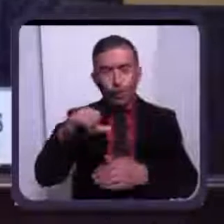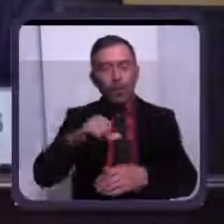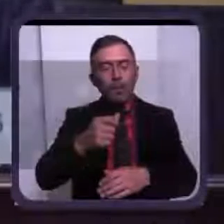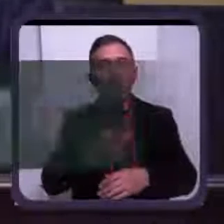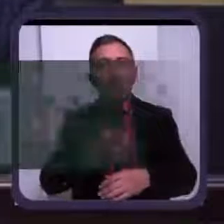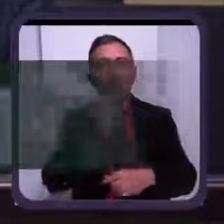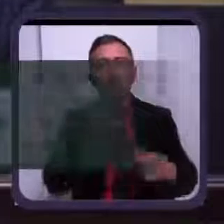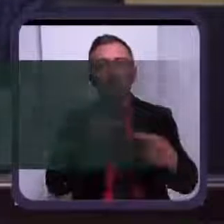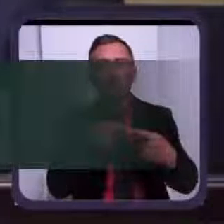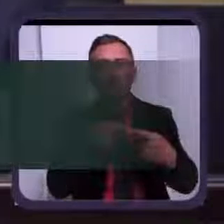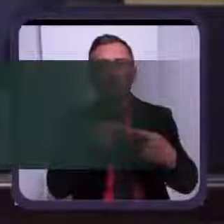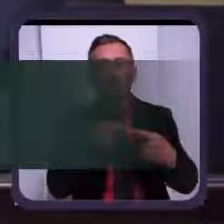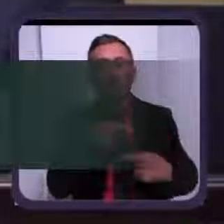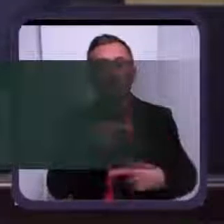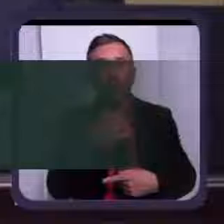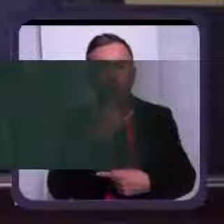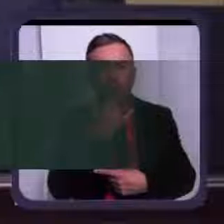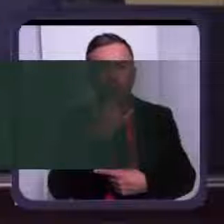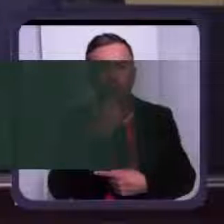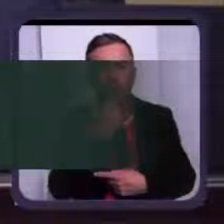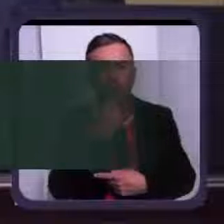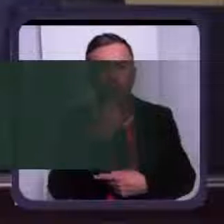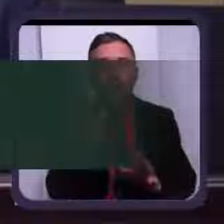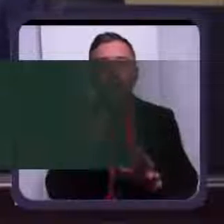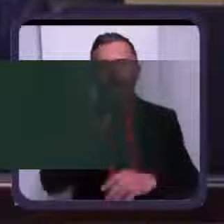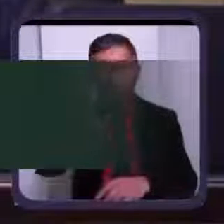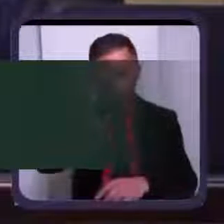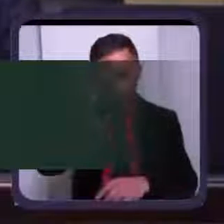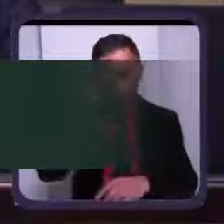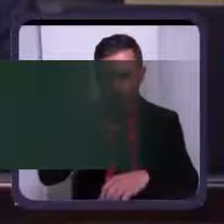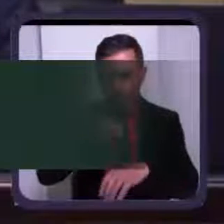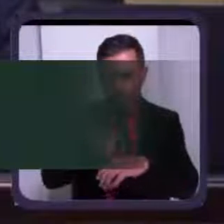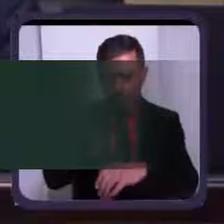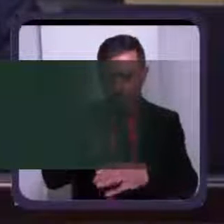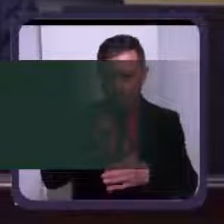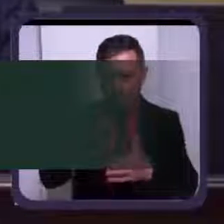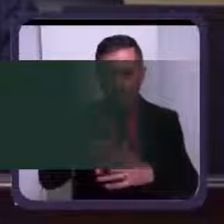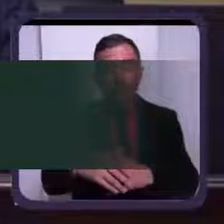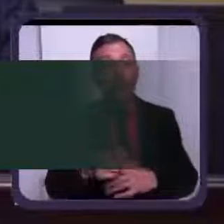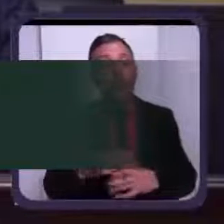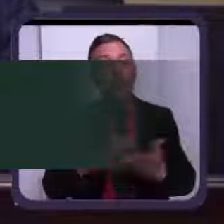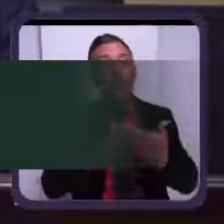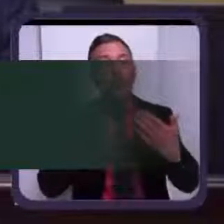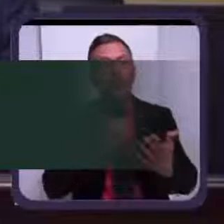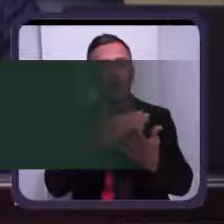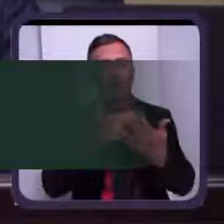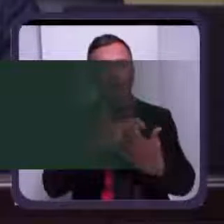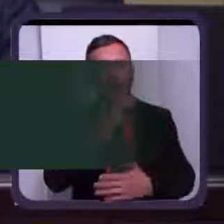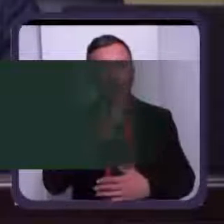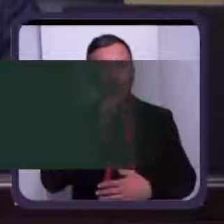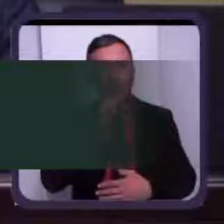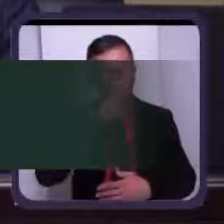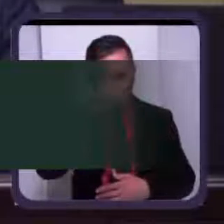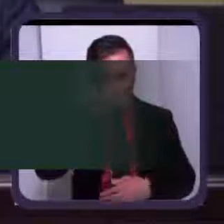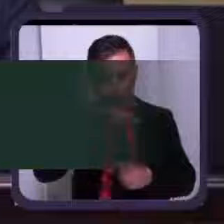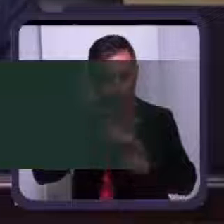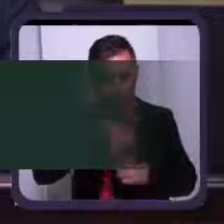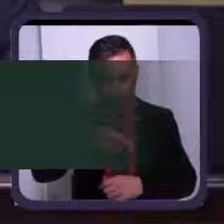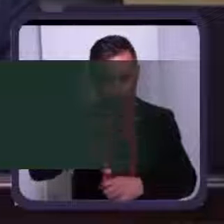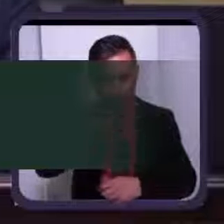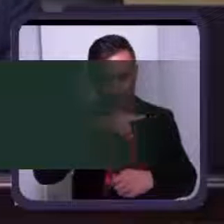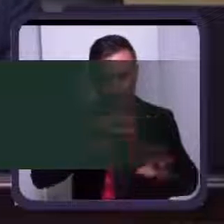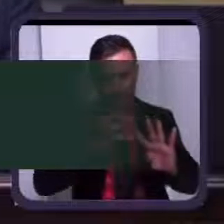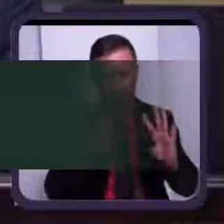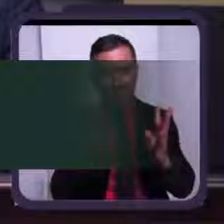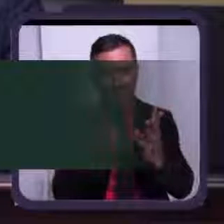El Instituto Electoral de la Ciudad de México rendirá un informe sobre la situación presupuestal que prevalece en la institución a fin de brindar